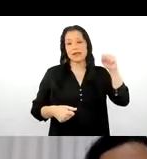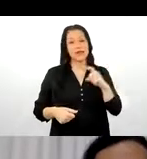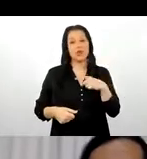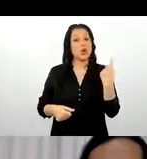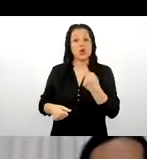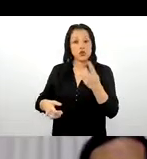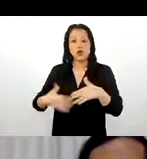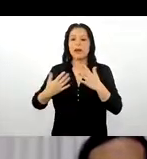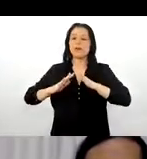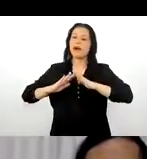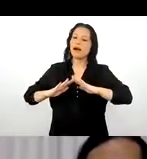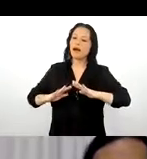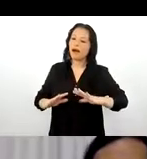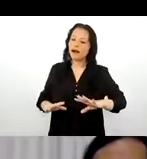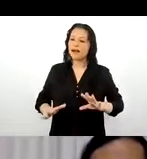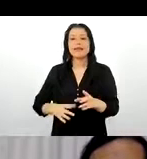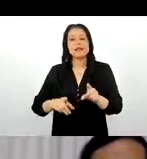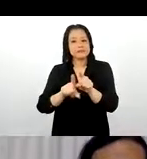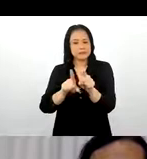poder relajarnos, no solamente para poder